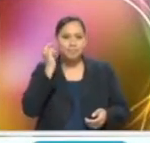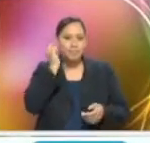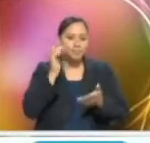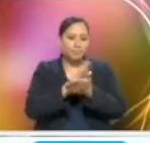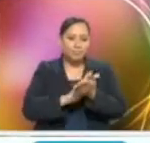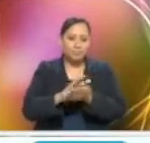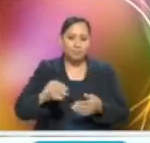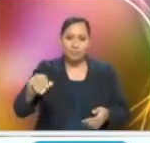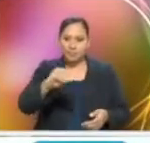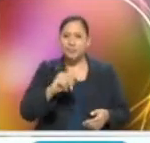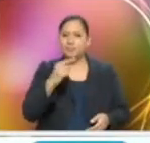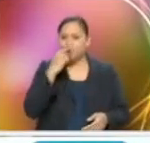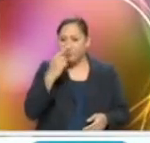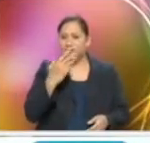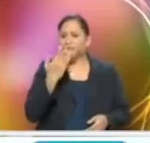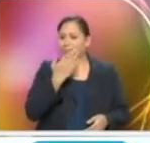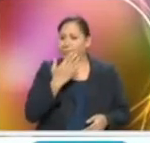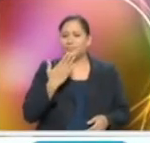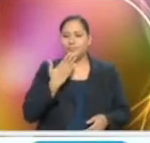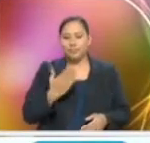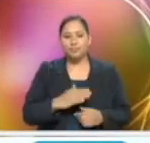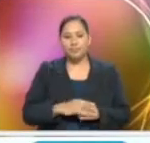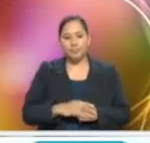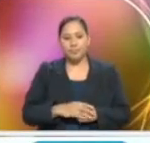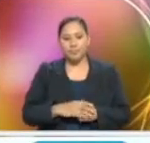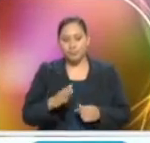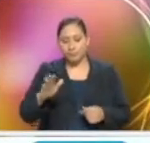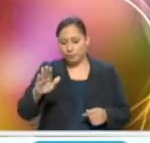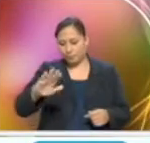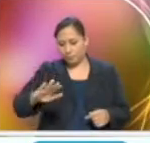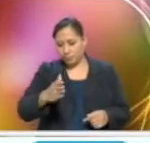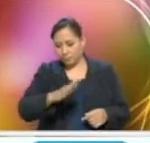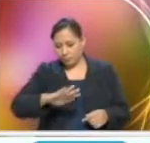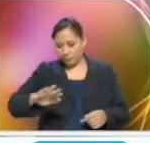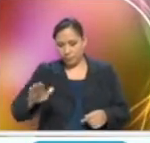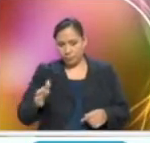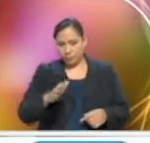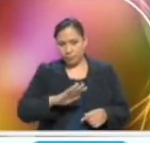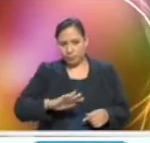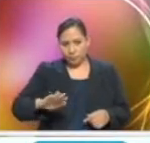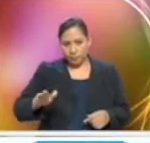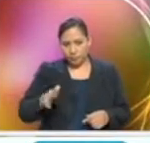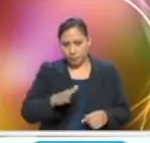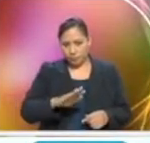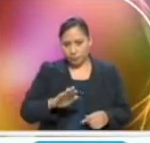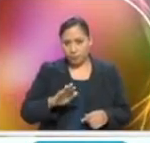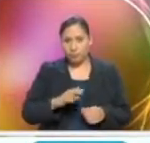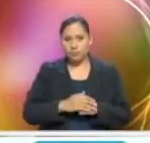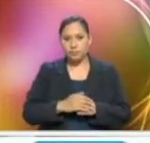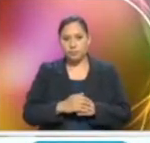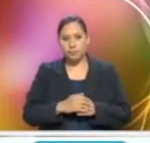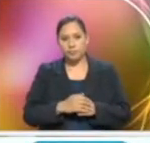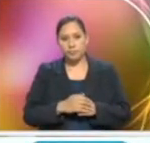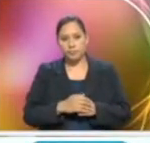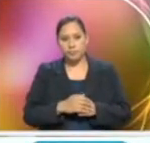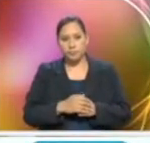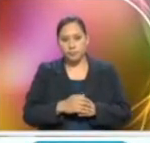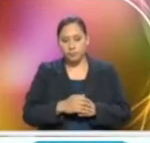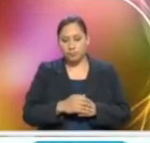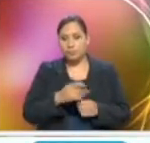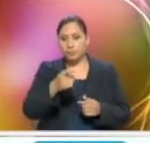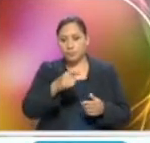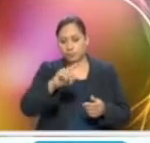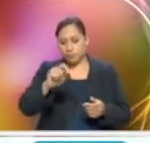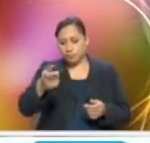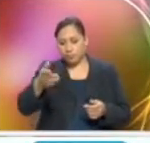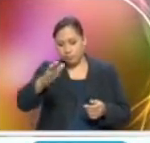Huele delicioso, chef. Vamos a ponerle aquí una buena camita, vaya quedando. Y encima le vamos